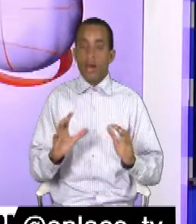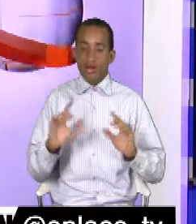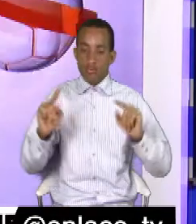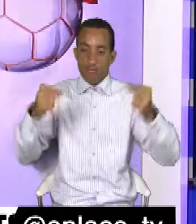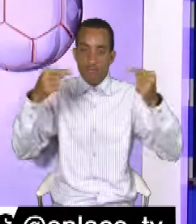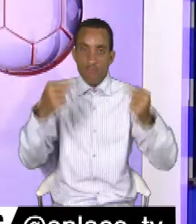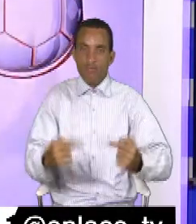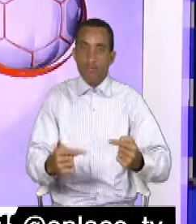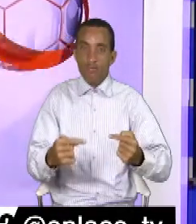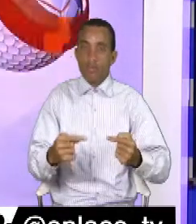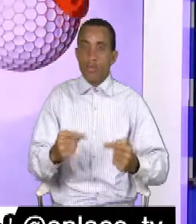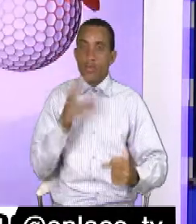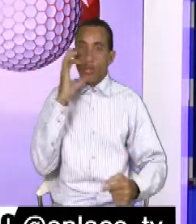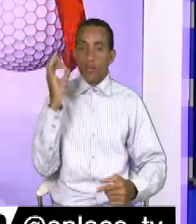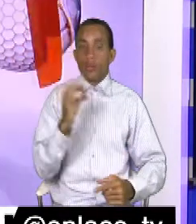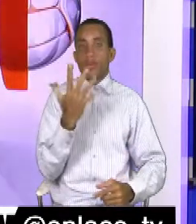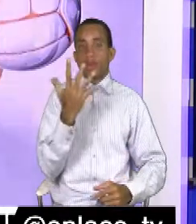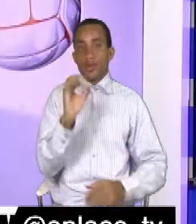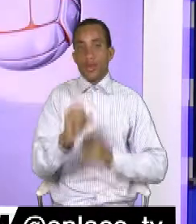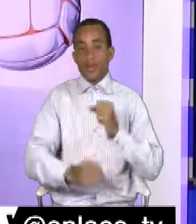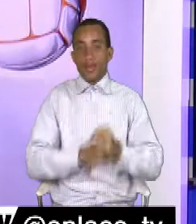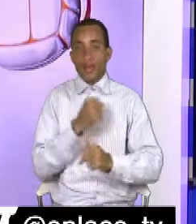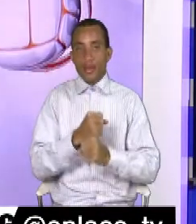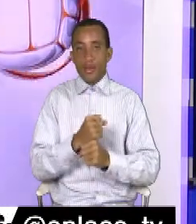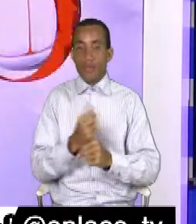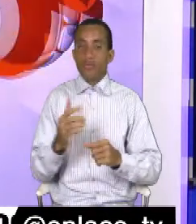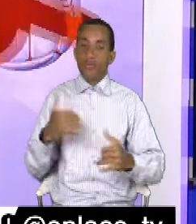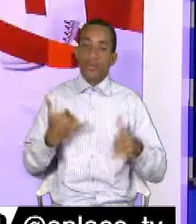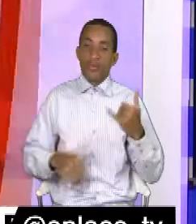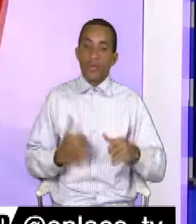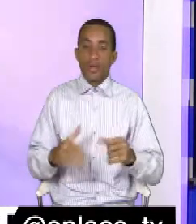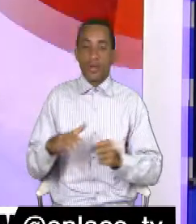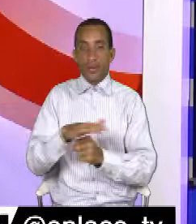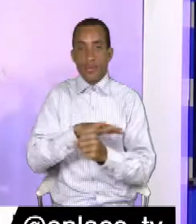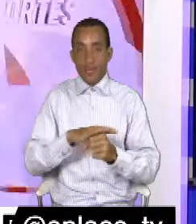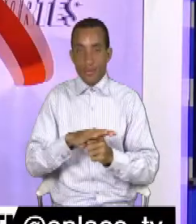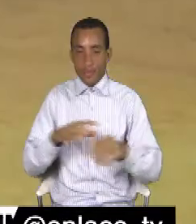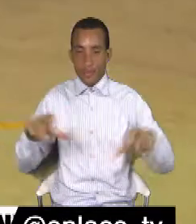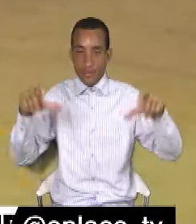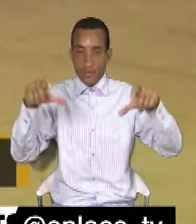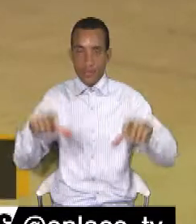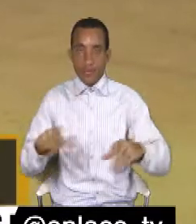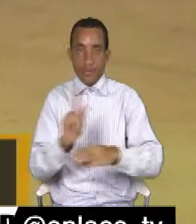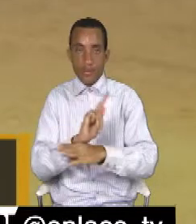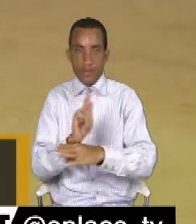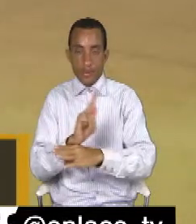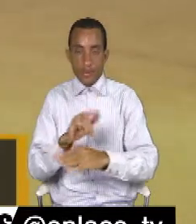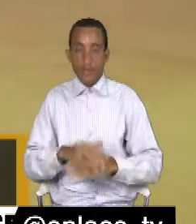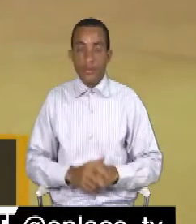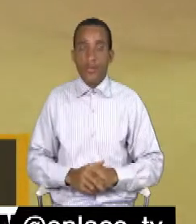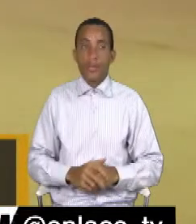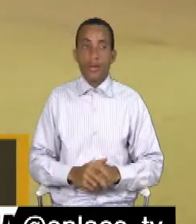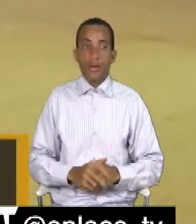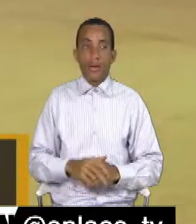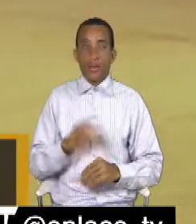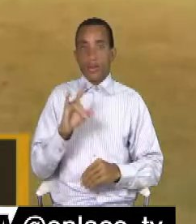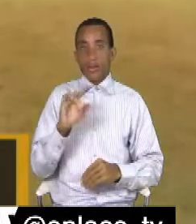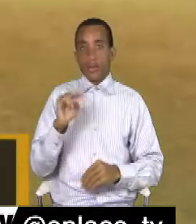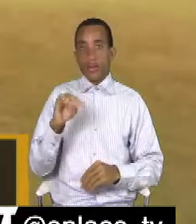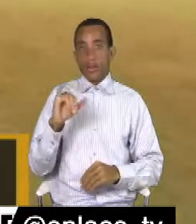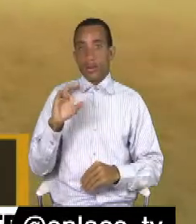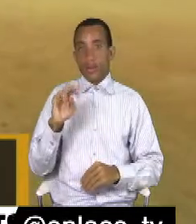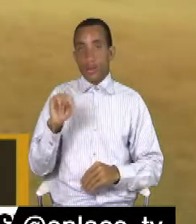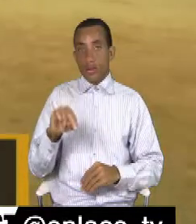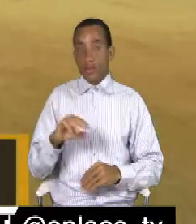años que se juega en la cancha de fútbol del barrio La Floresta en la comuna 3. El equipo Unión Magdalena se encuentra liderando el campeonato de